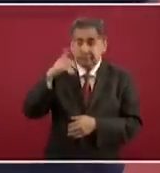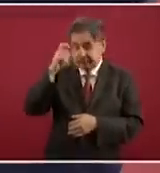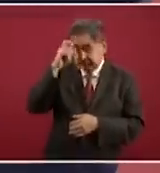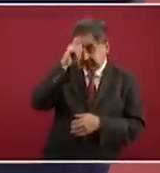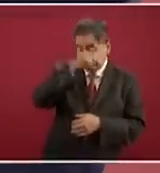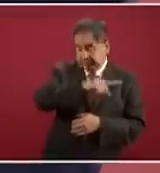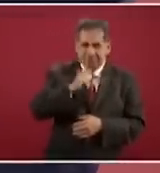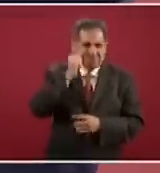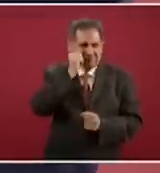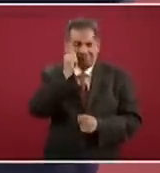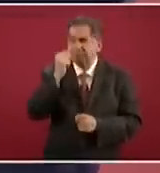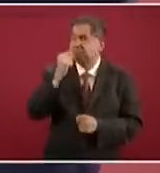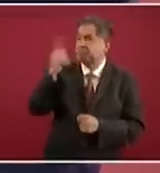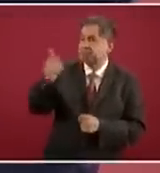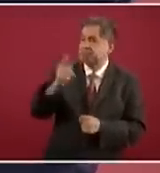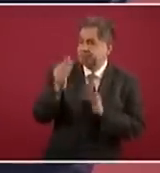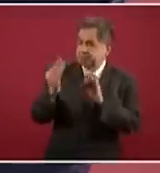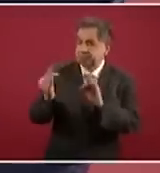riesgoso